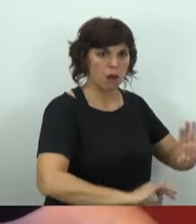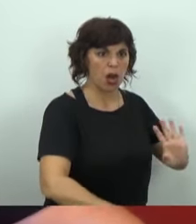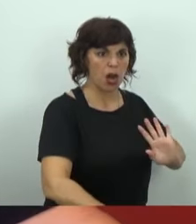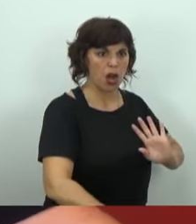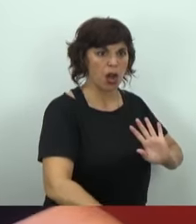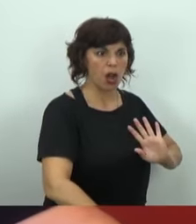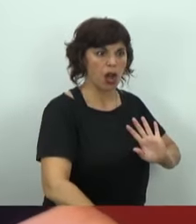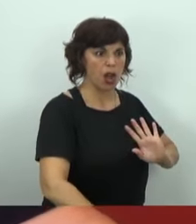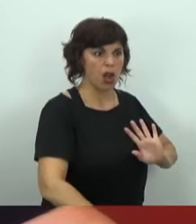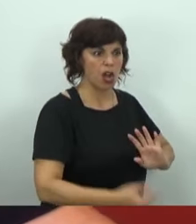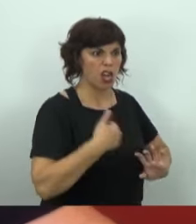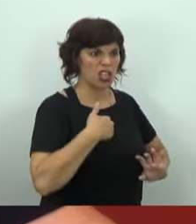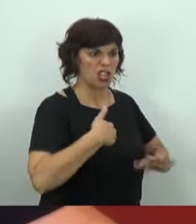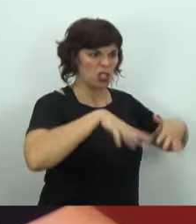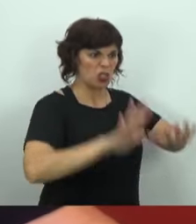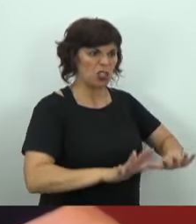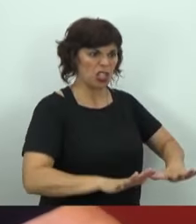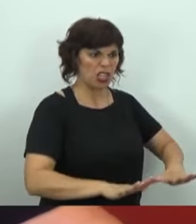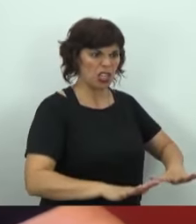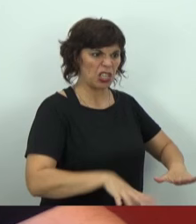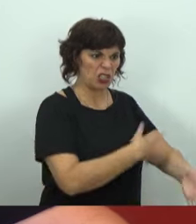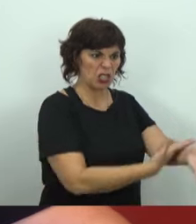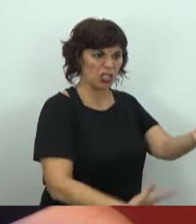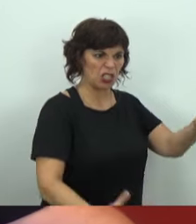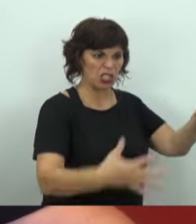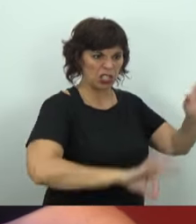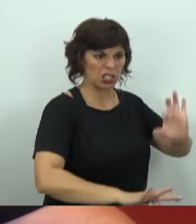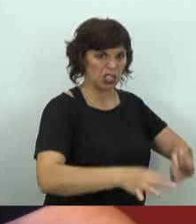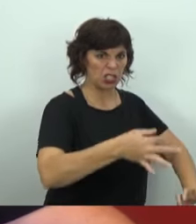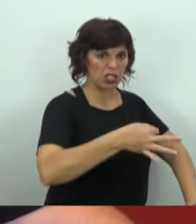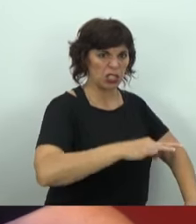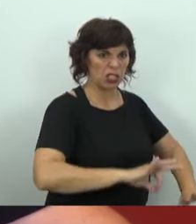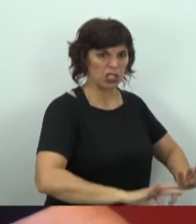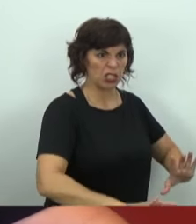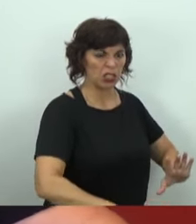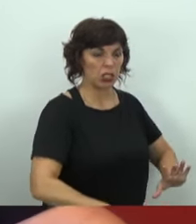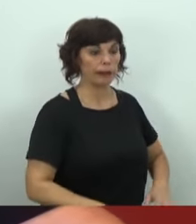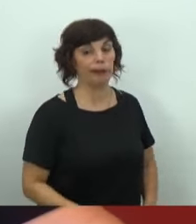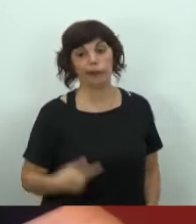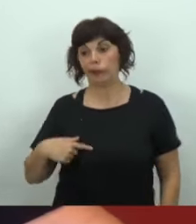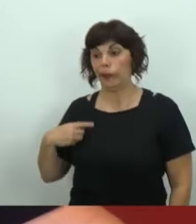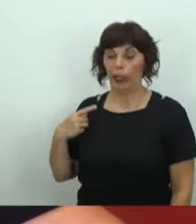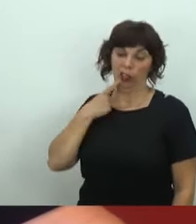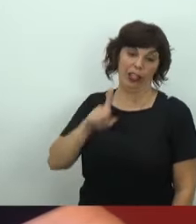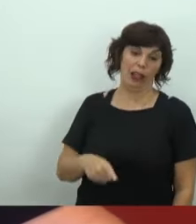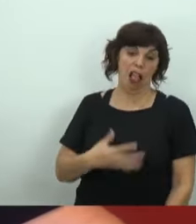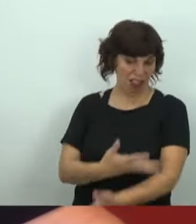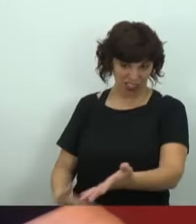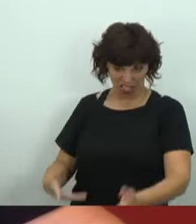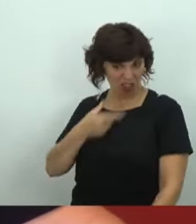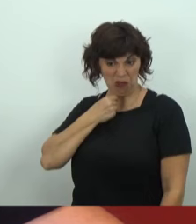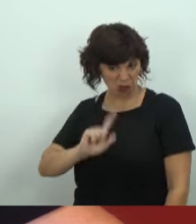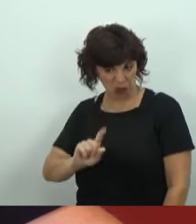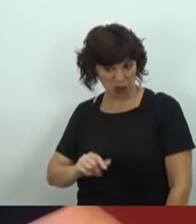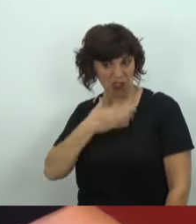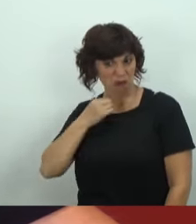El demonio dijo: yo estaba presente cuando esa sangre fluyó. Y dije: ¿que no te gusta la sangre? Espérame.